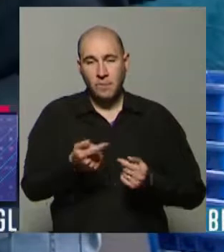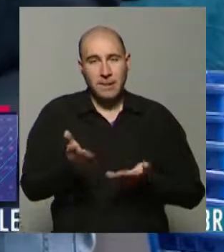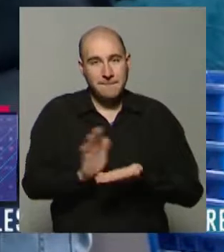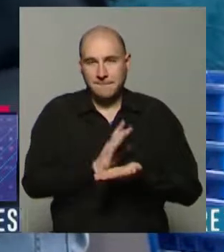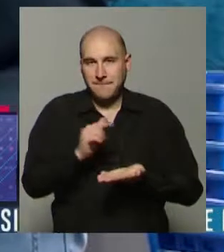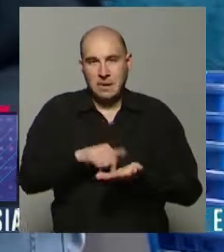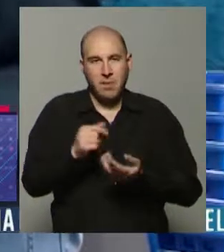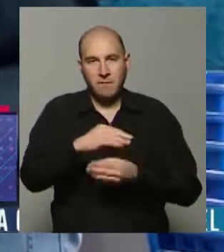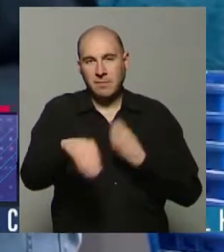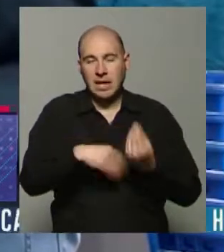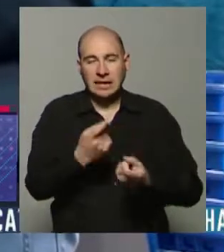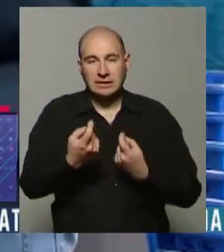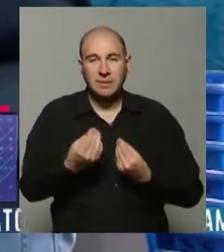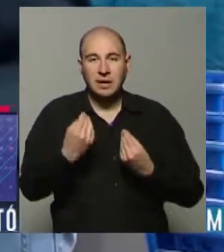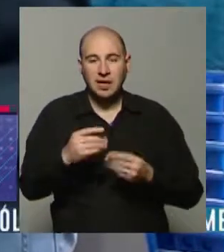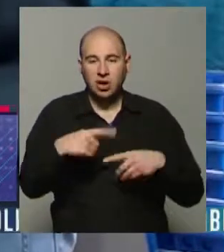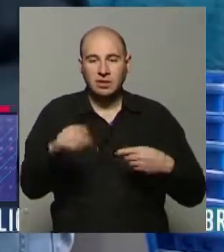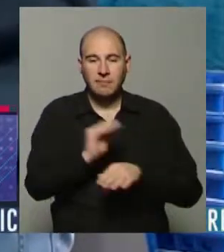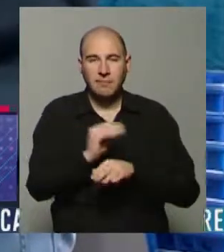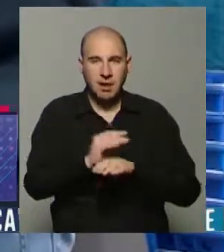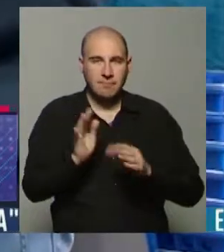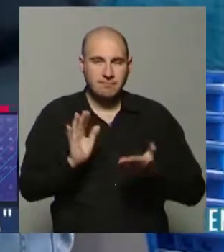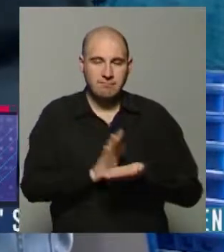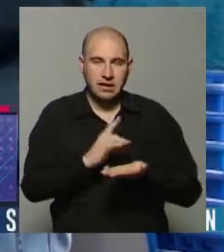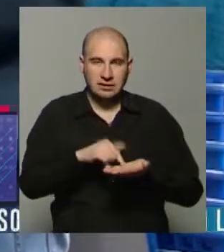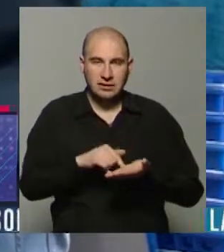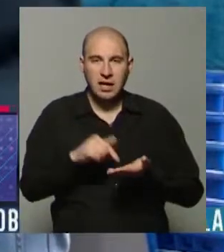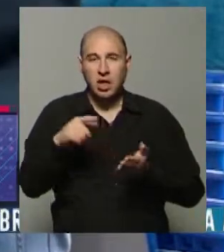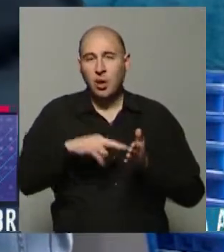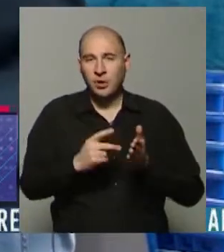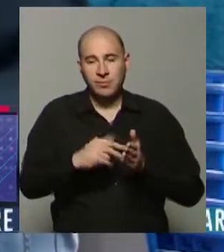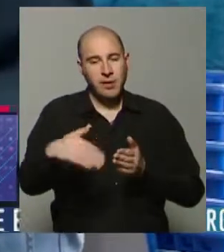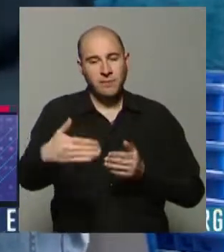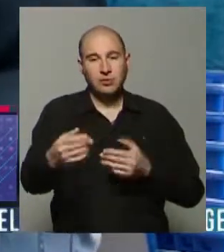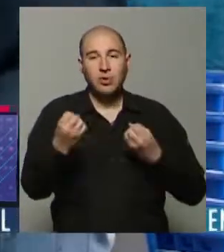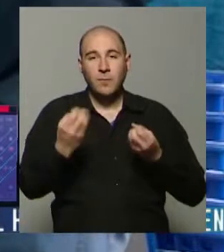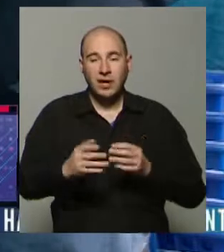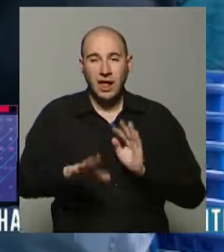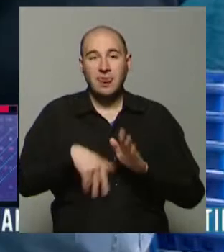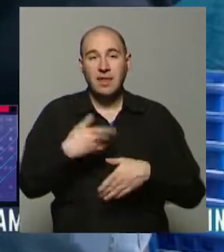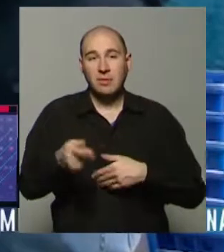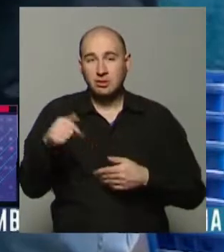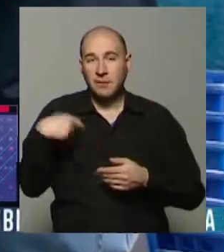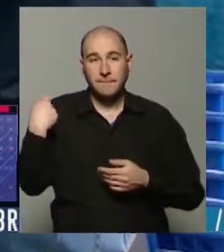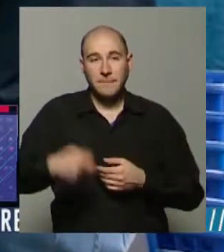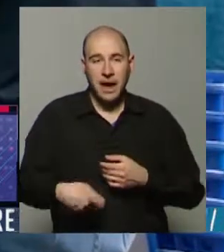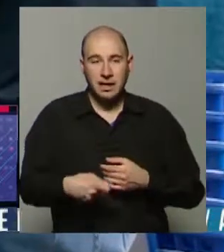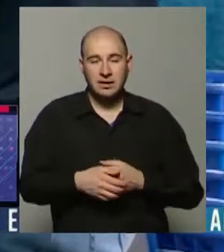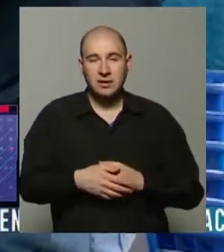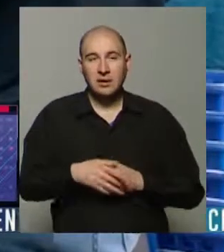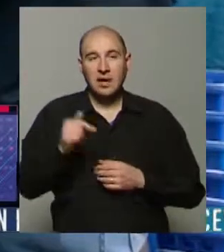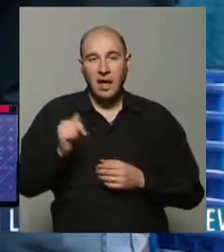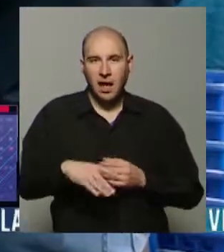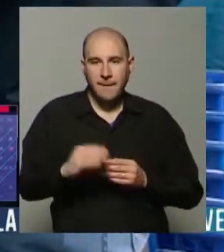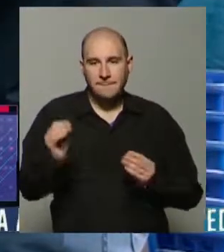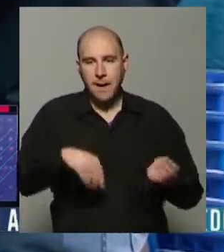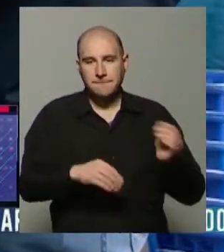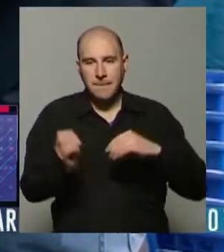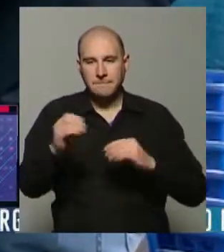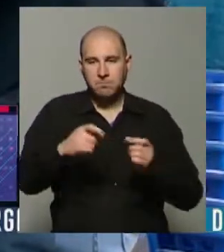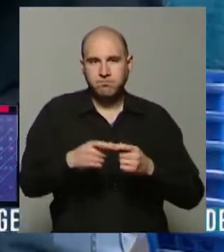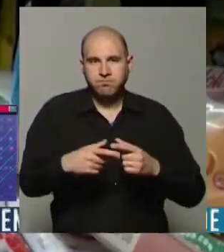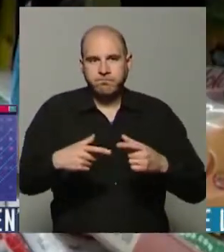de este año se empezó a notar a partir del día 15, con lo cual lo que implica es que el poder adquisitivo se empieza a perder la primera quincena del mes si